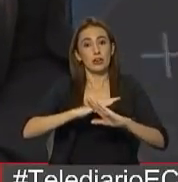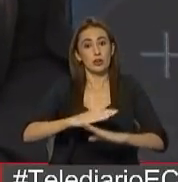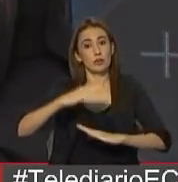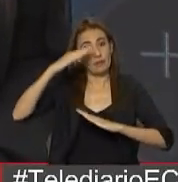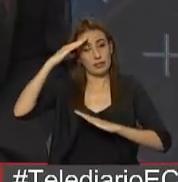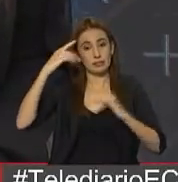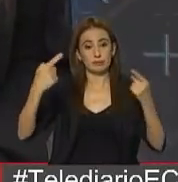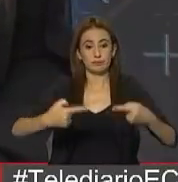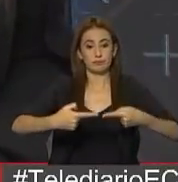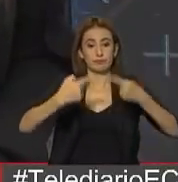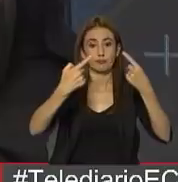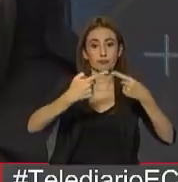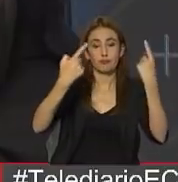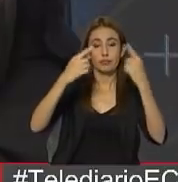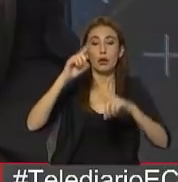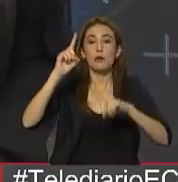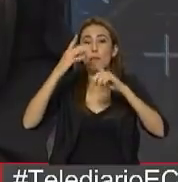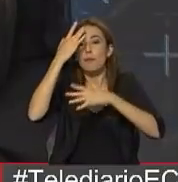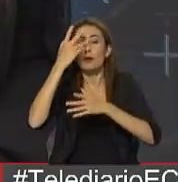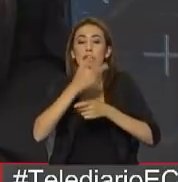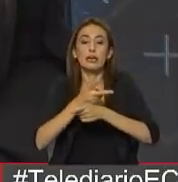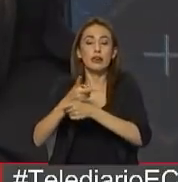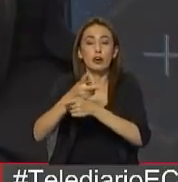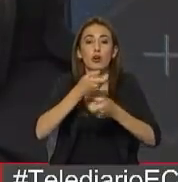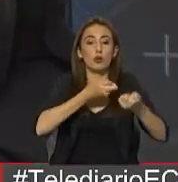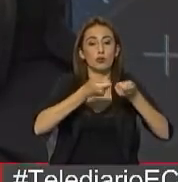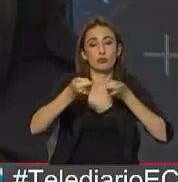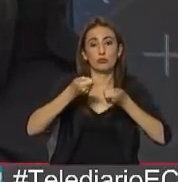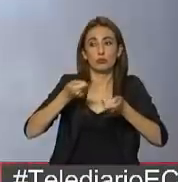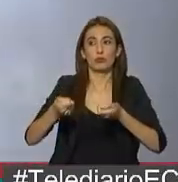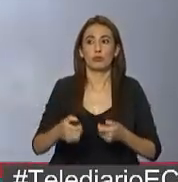La competencia del manejo de radares primarios es la razón.